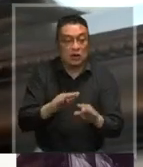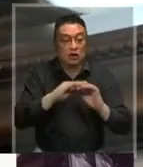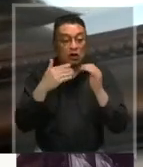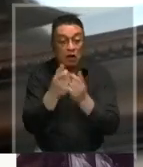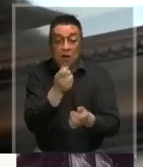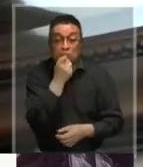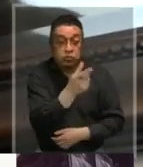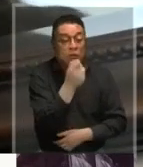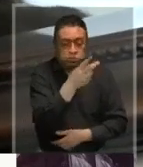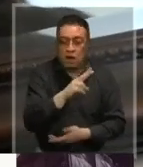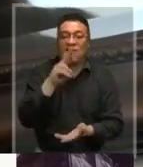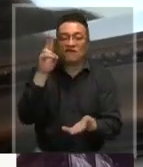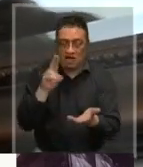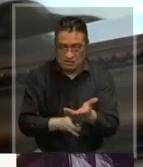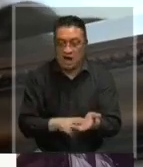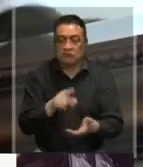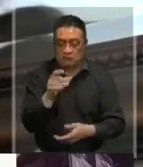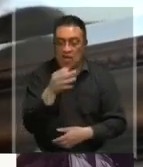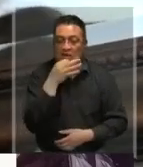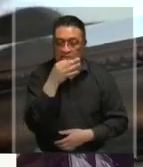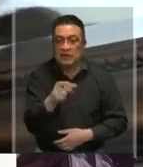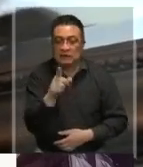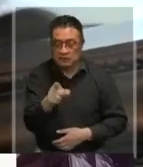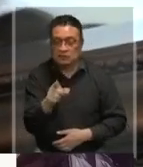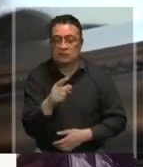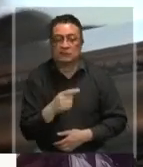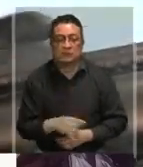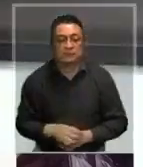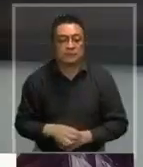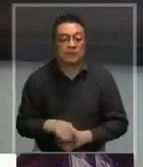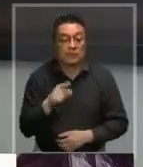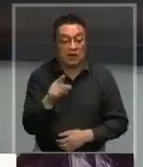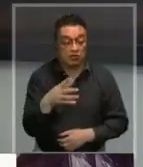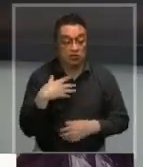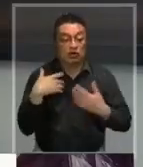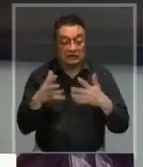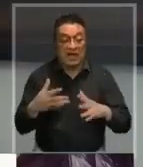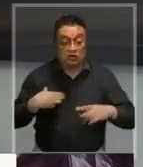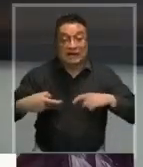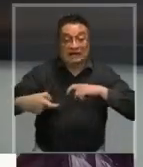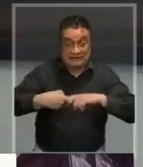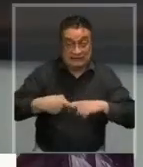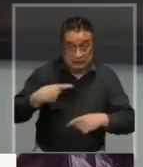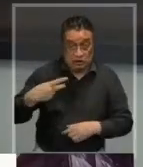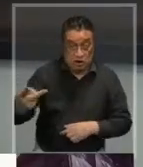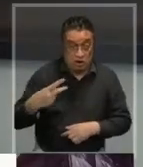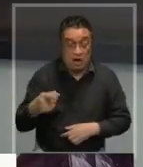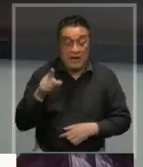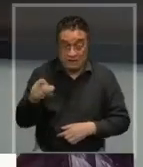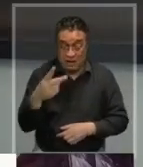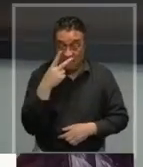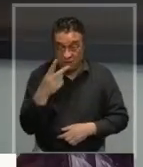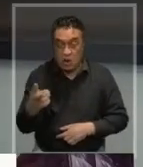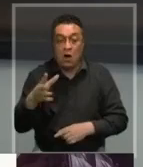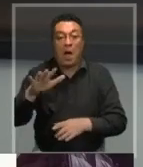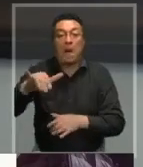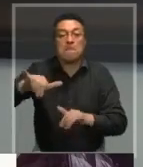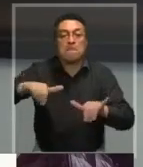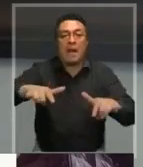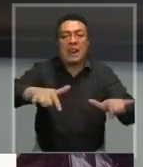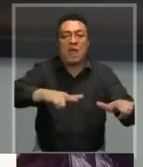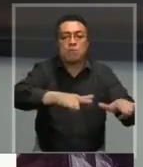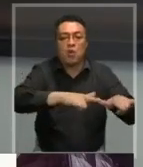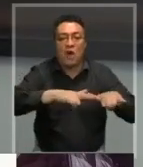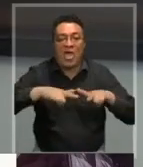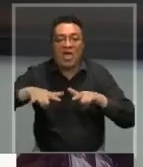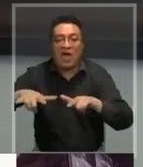acusaciones que existen en contra de él estando aún casada con él yo veía como él manipulaba el